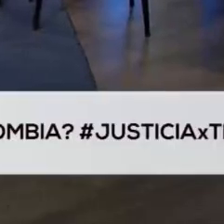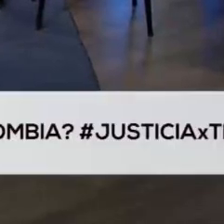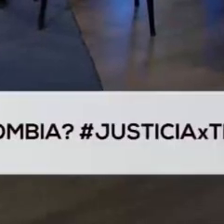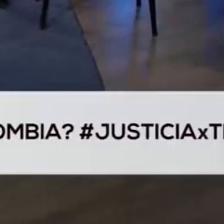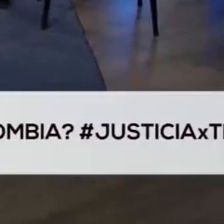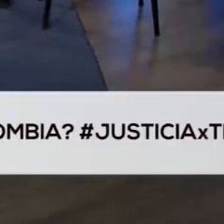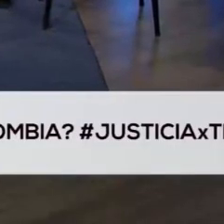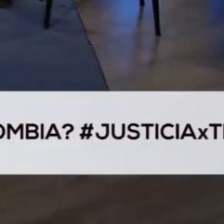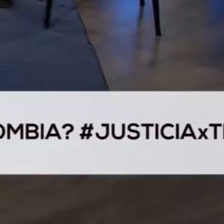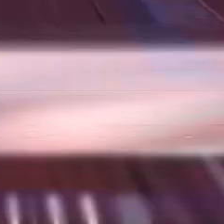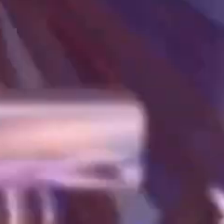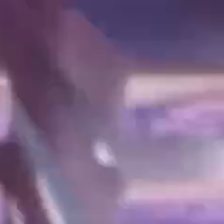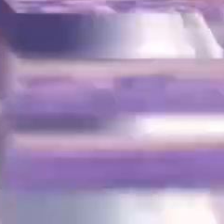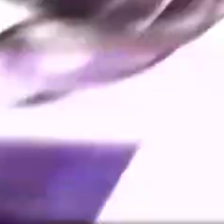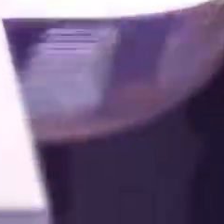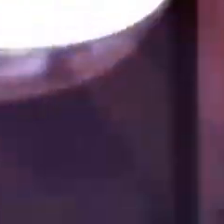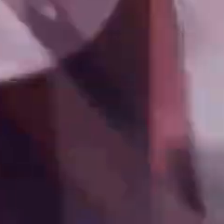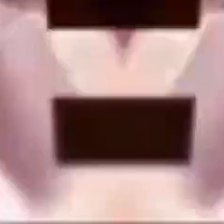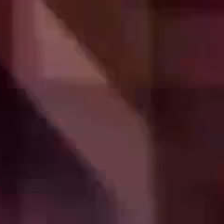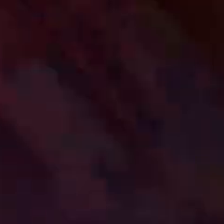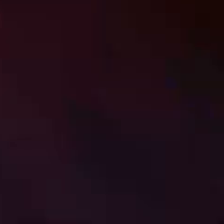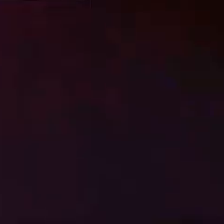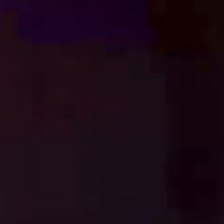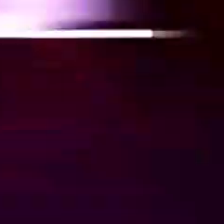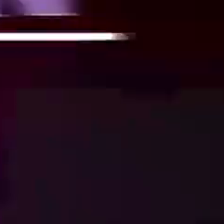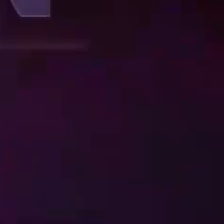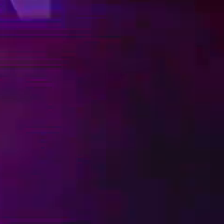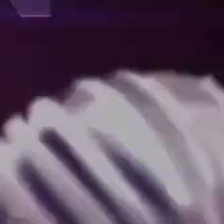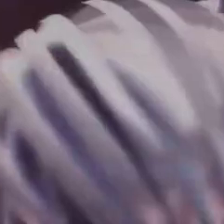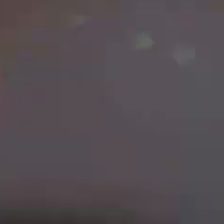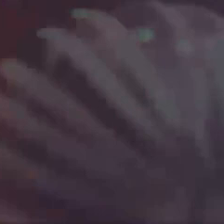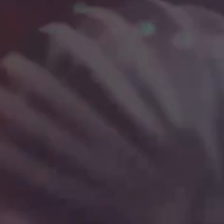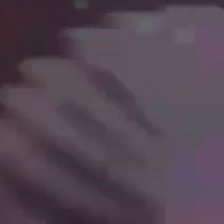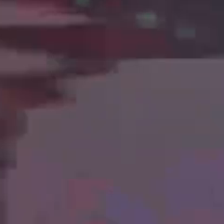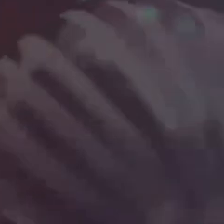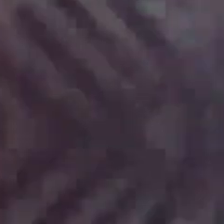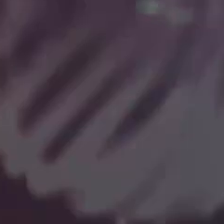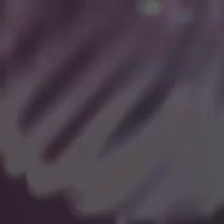colombiana? No se pierda el análisis completo este jueves en Golpe de Opinión.